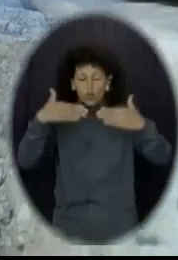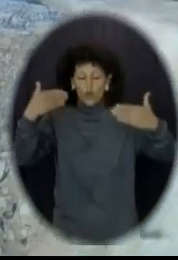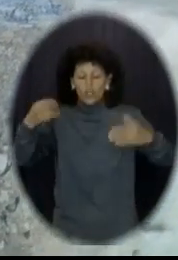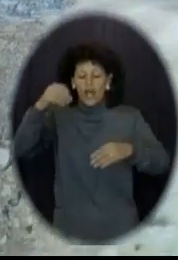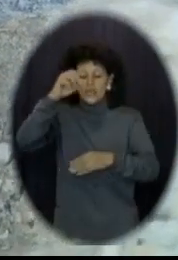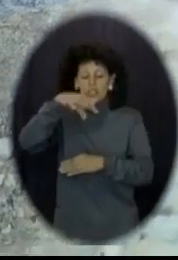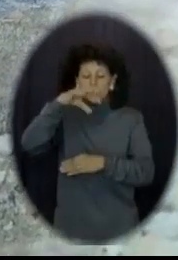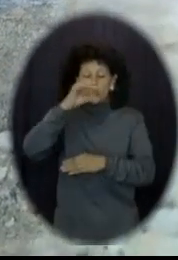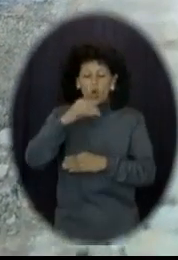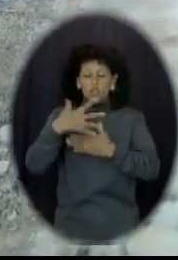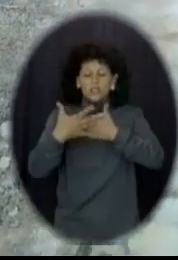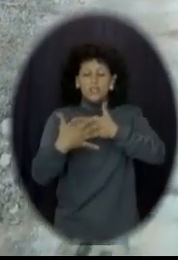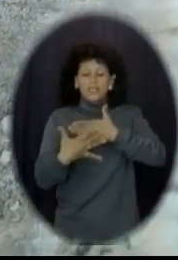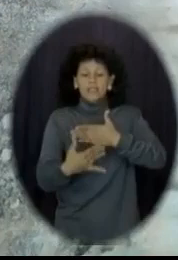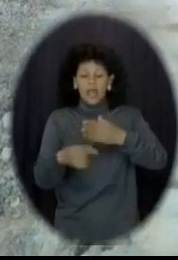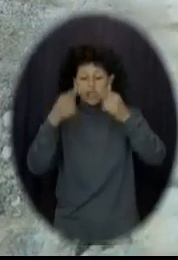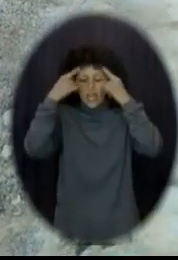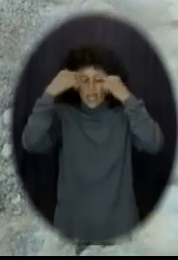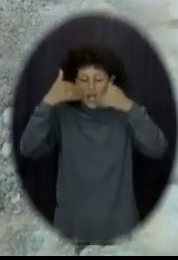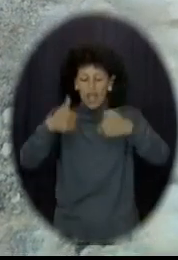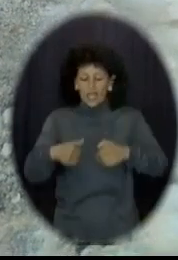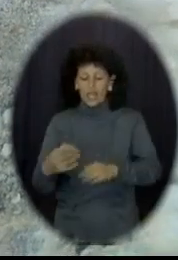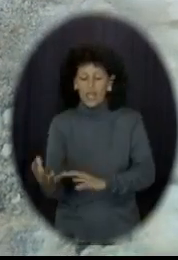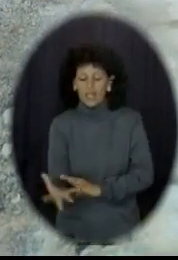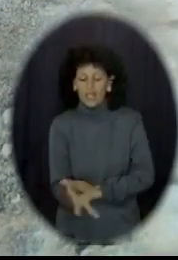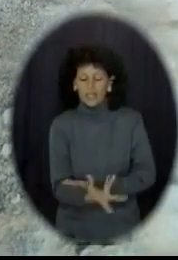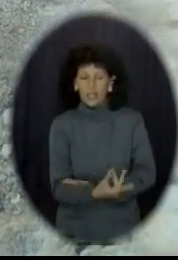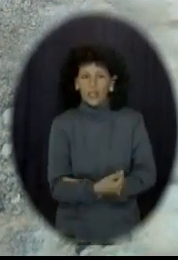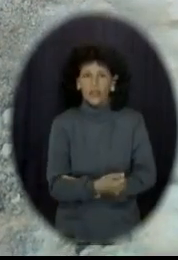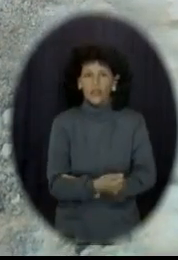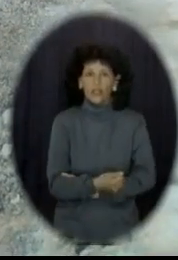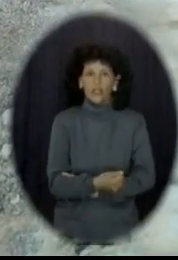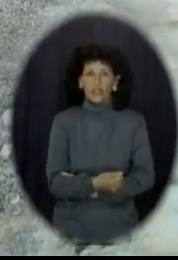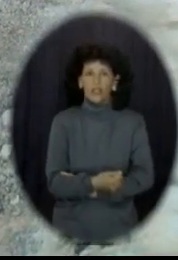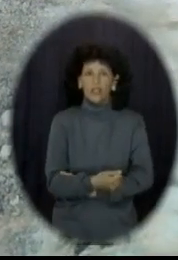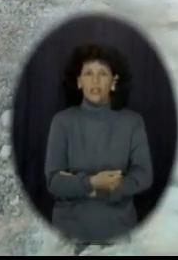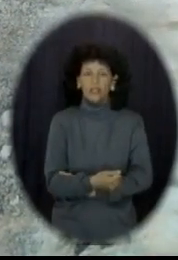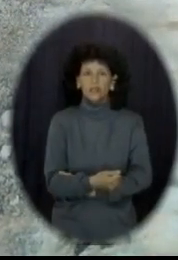Y el sudor, como grandes gotas de sangre, caía a tierra.